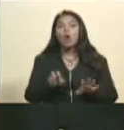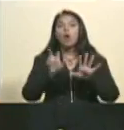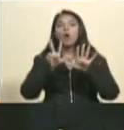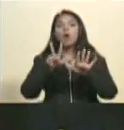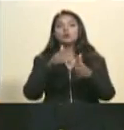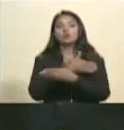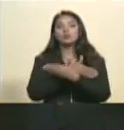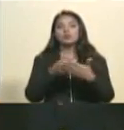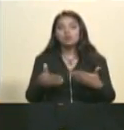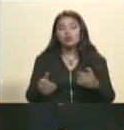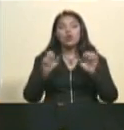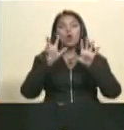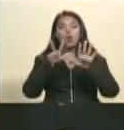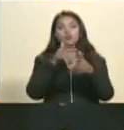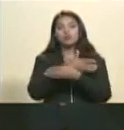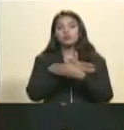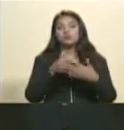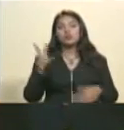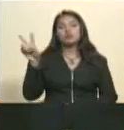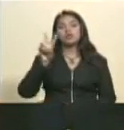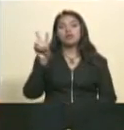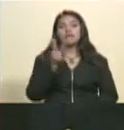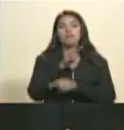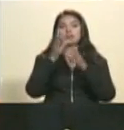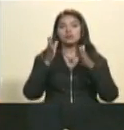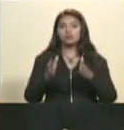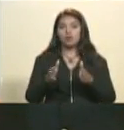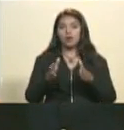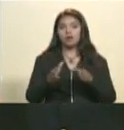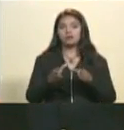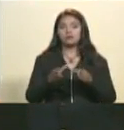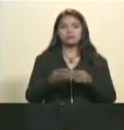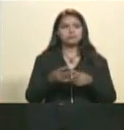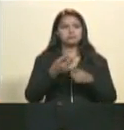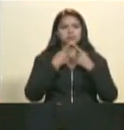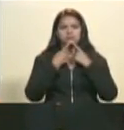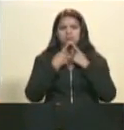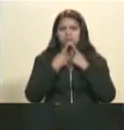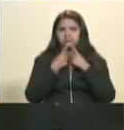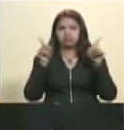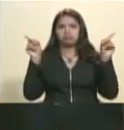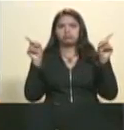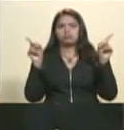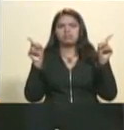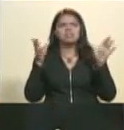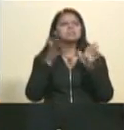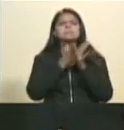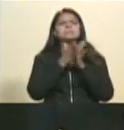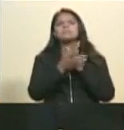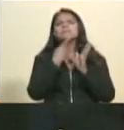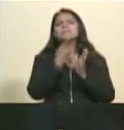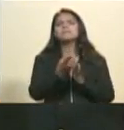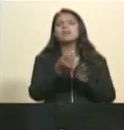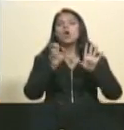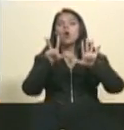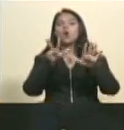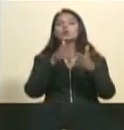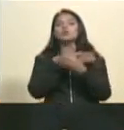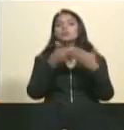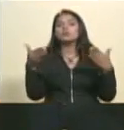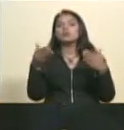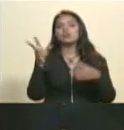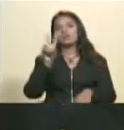8 millones, más de 8 millones de venezolanos y venezolanas se han expresado. ¿Qué le vamos a decir a esos más